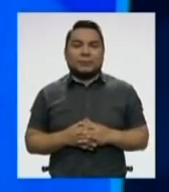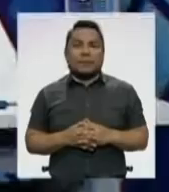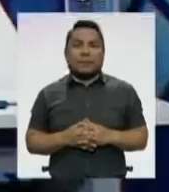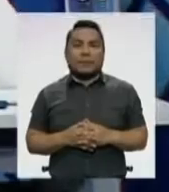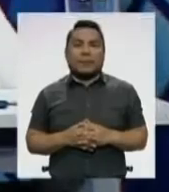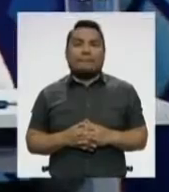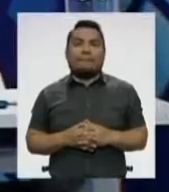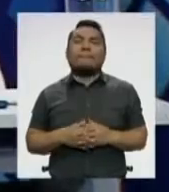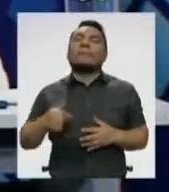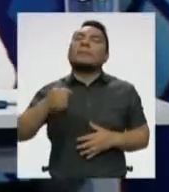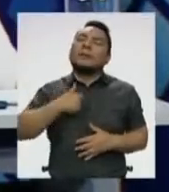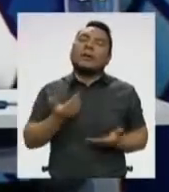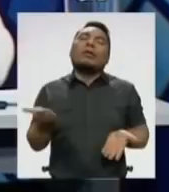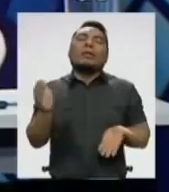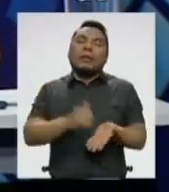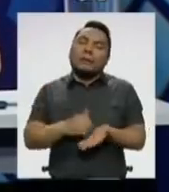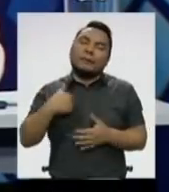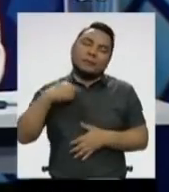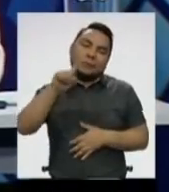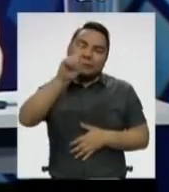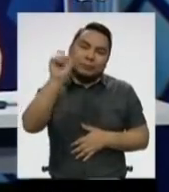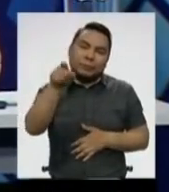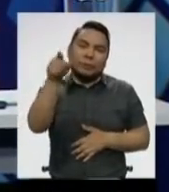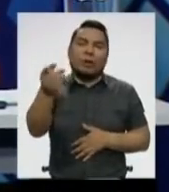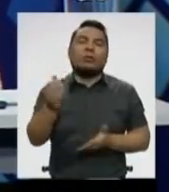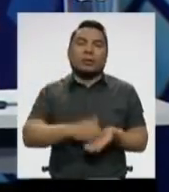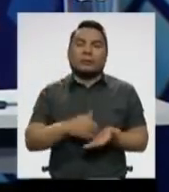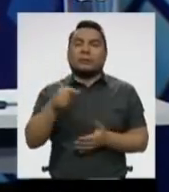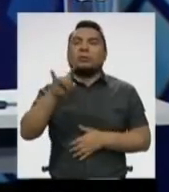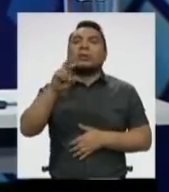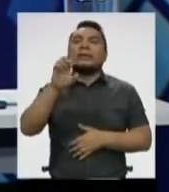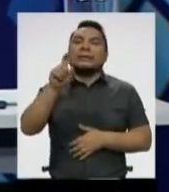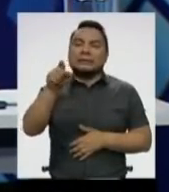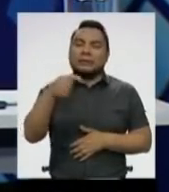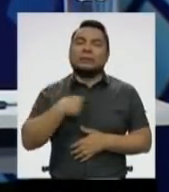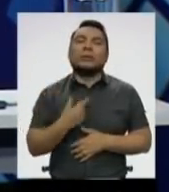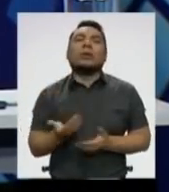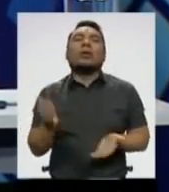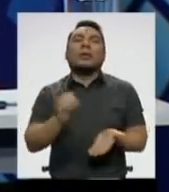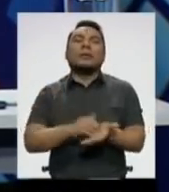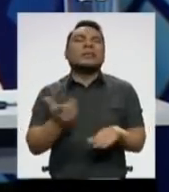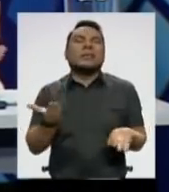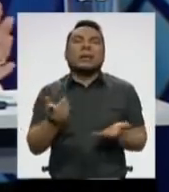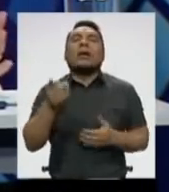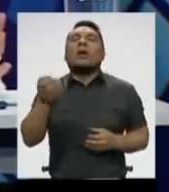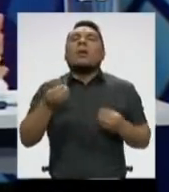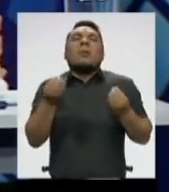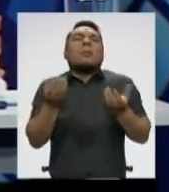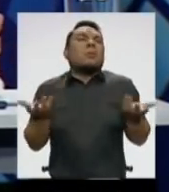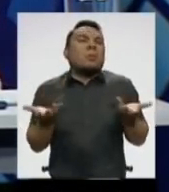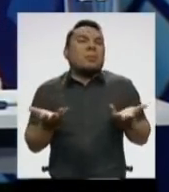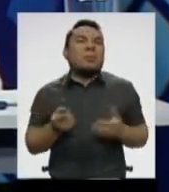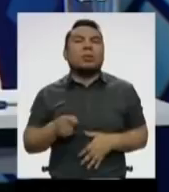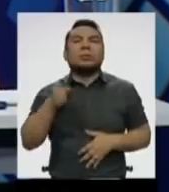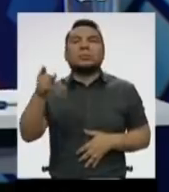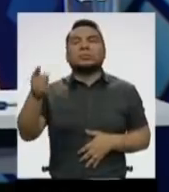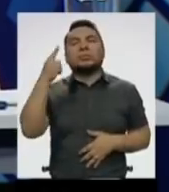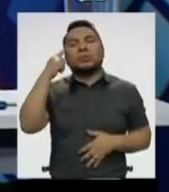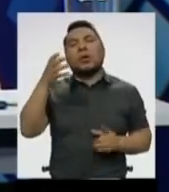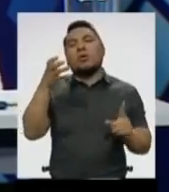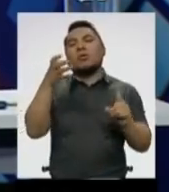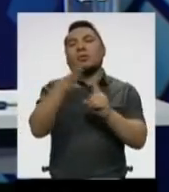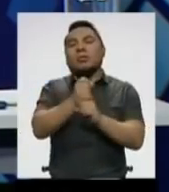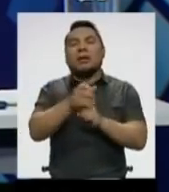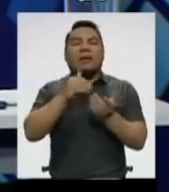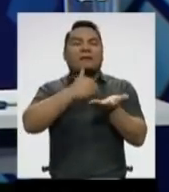Yo quisiera hacerle la repregunta también al señor Daniel Urresti y me encantaría saber de qué manera usted va a lograr